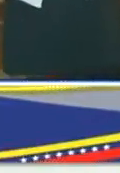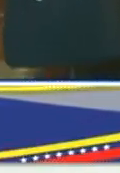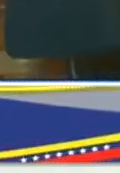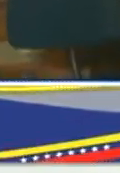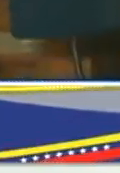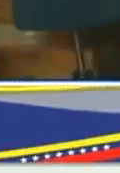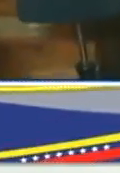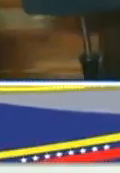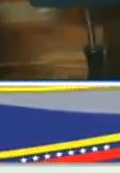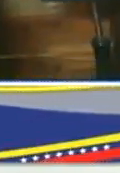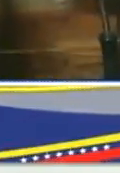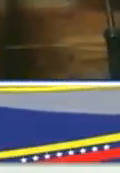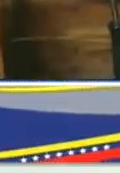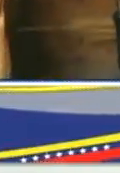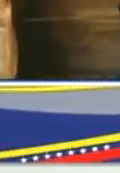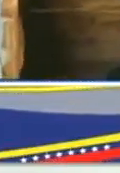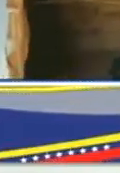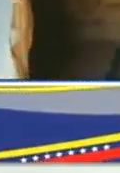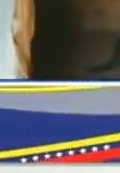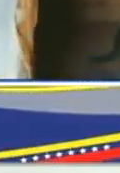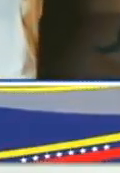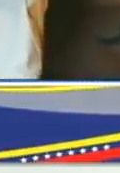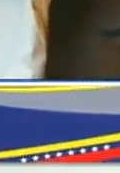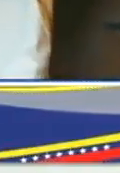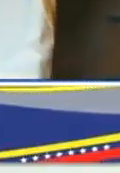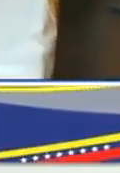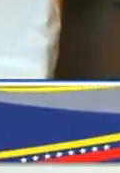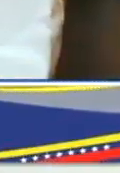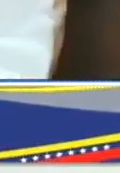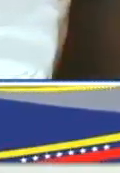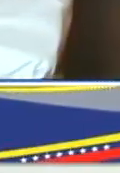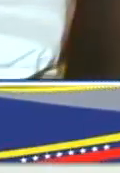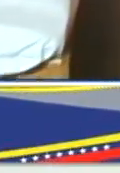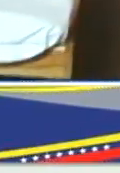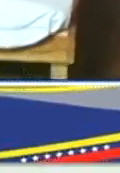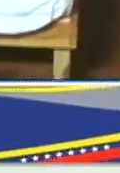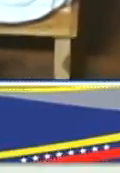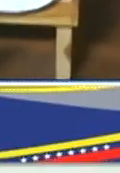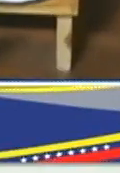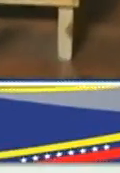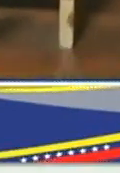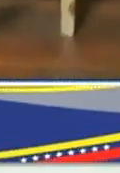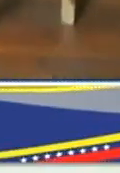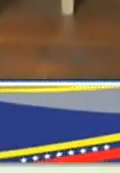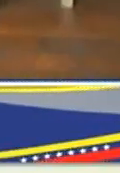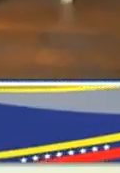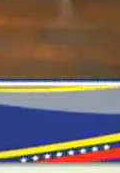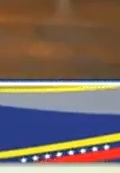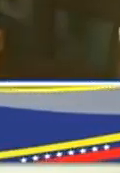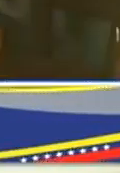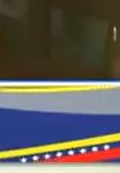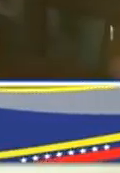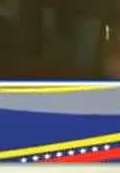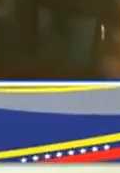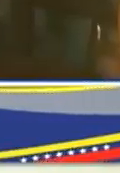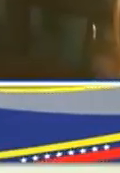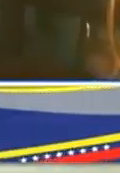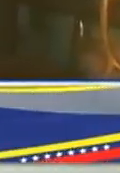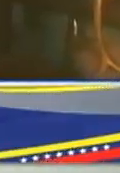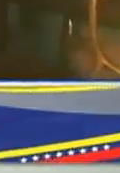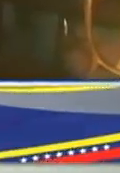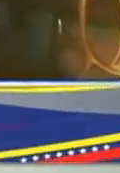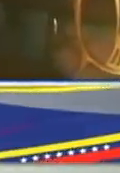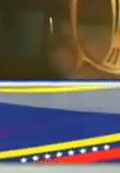formar una poderosa unión de repúblicas, un bloque de países que se presentara frente al mundo